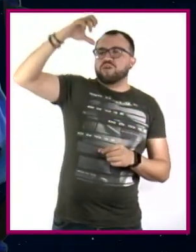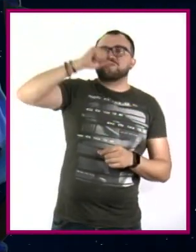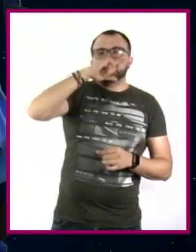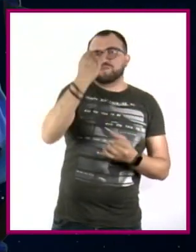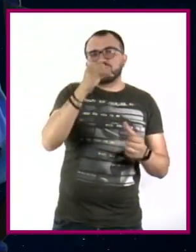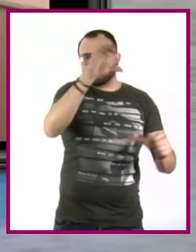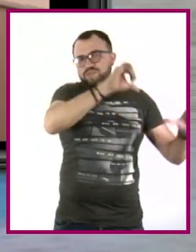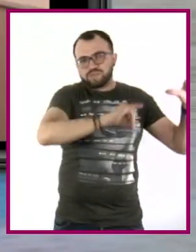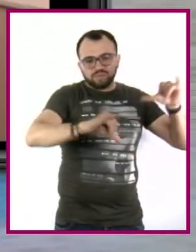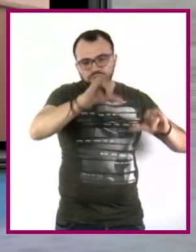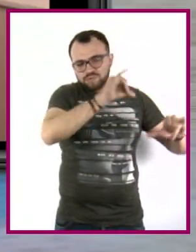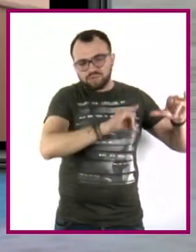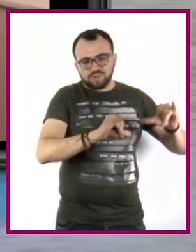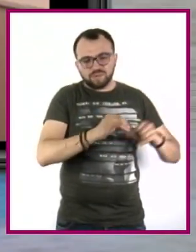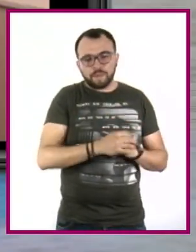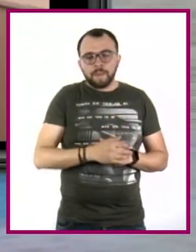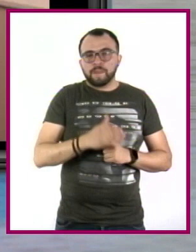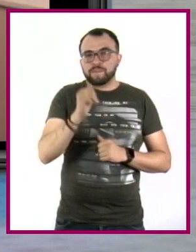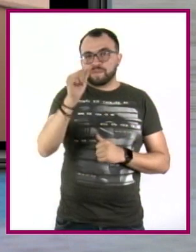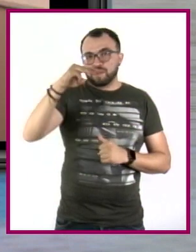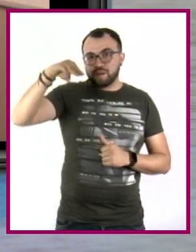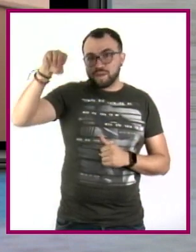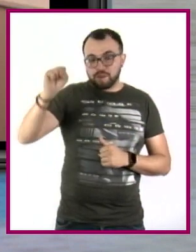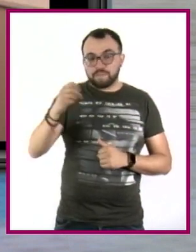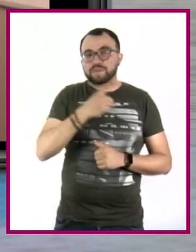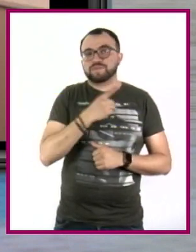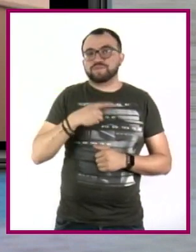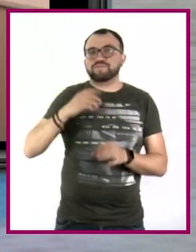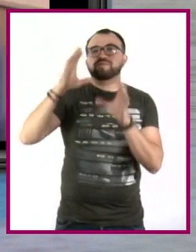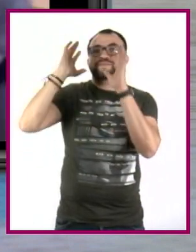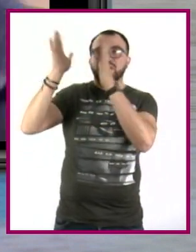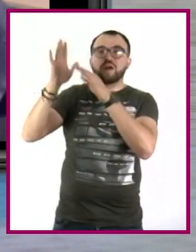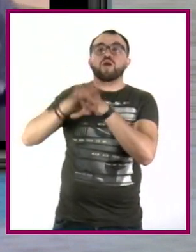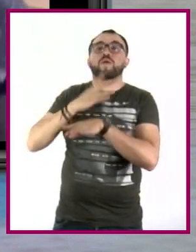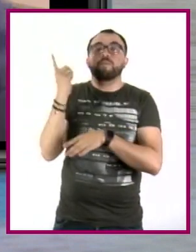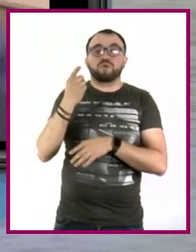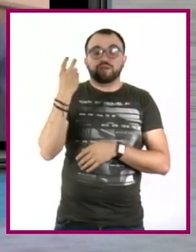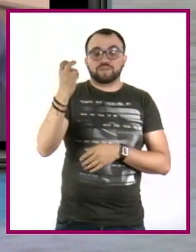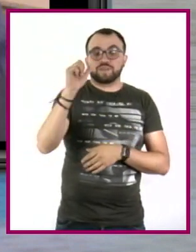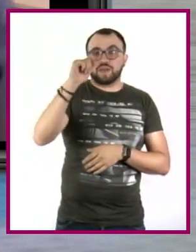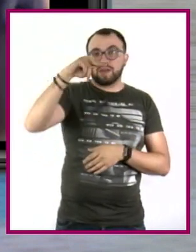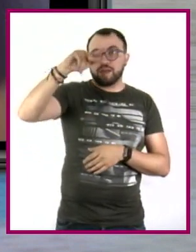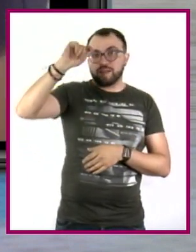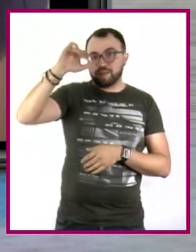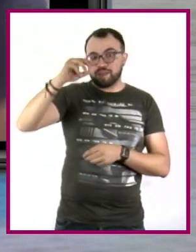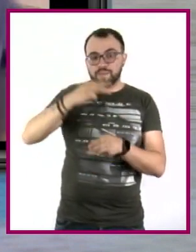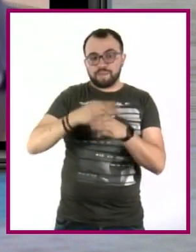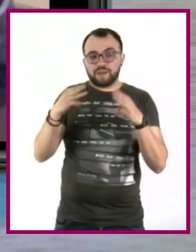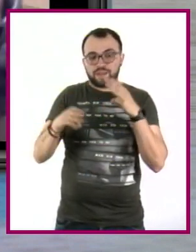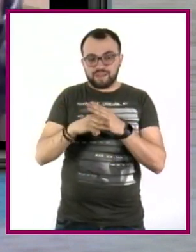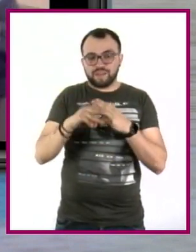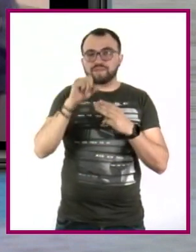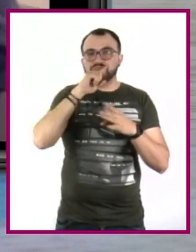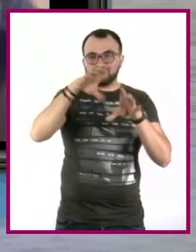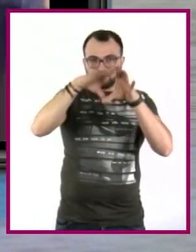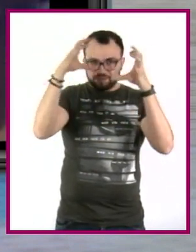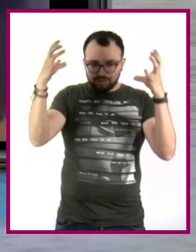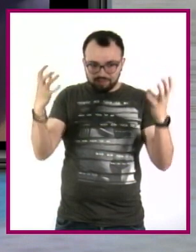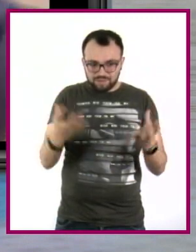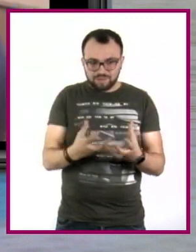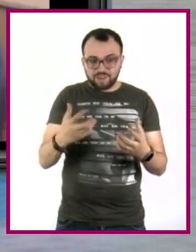espaciales? El AMS tiene que estar en el espacio porque la antimateria que incide sobre la atmósfera